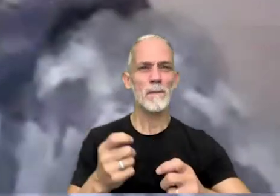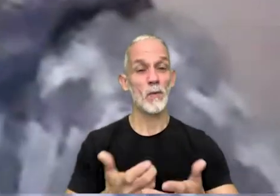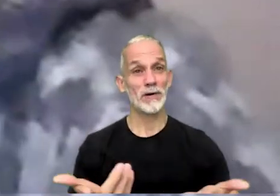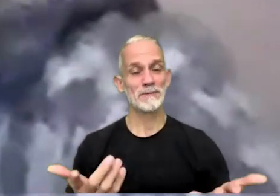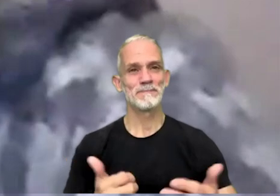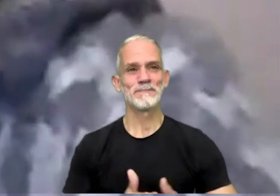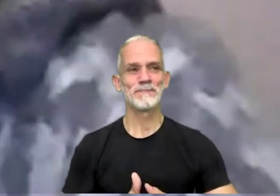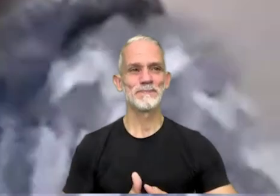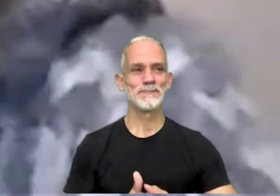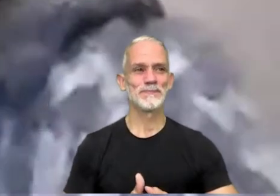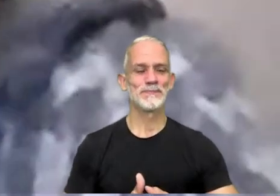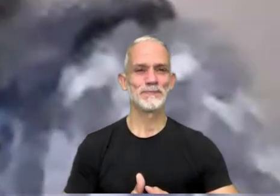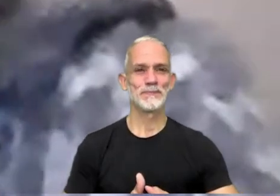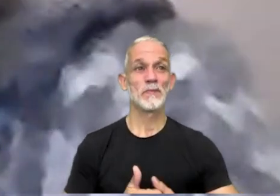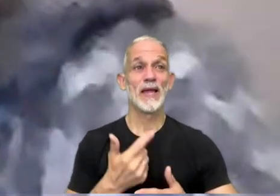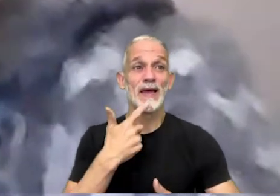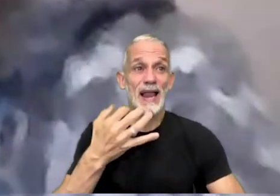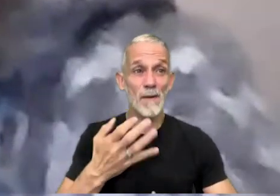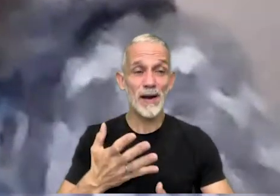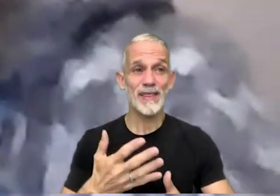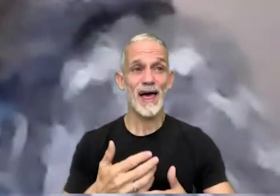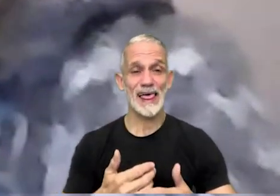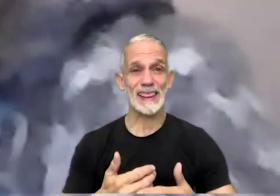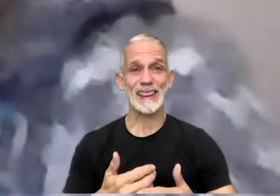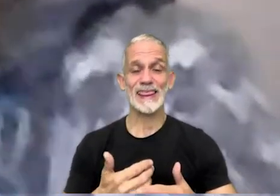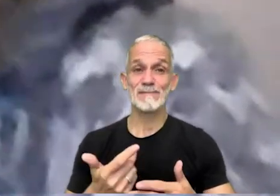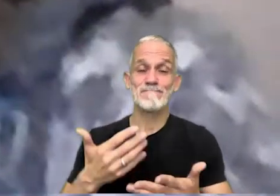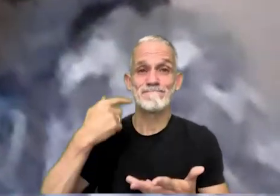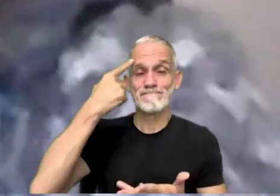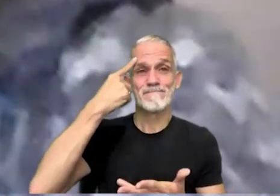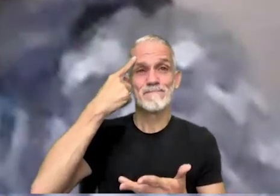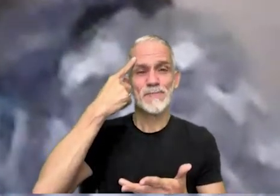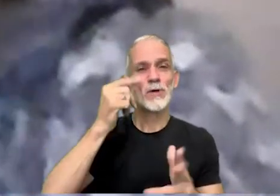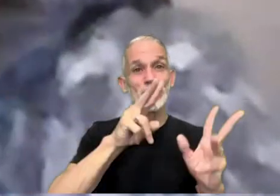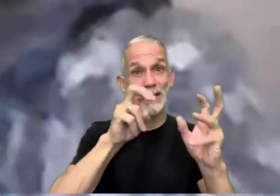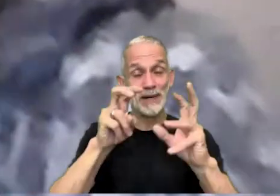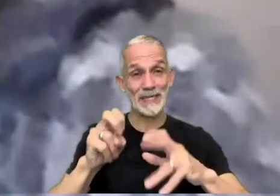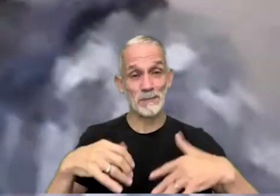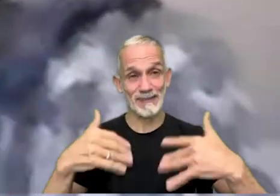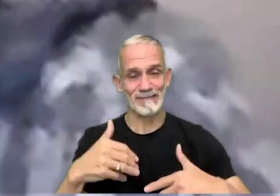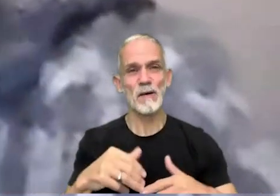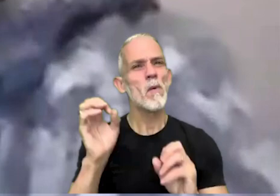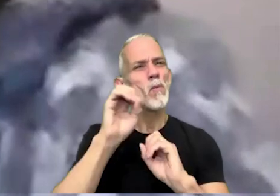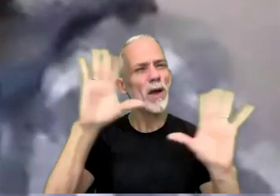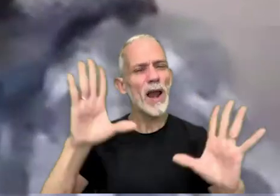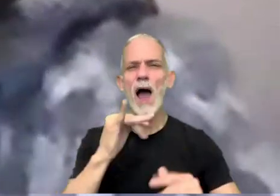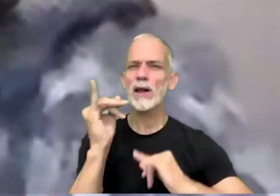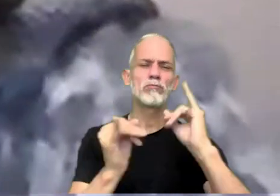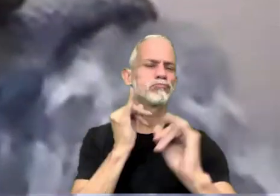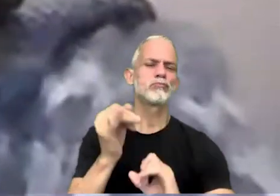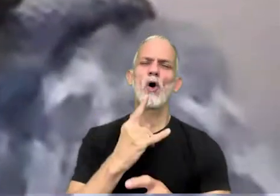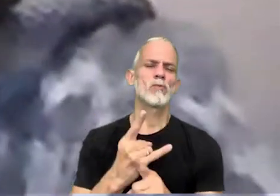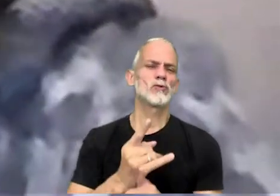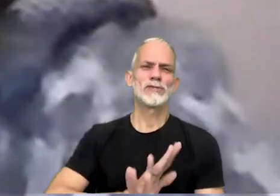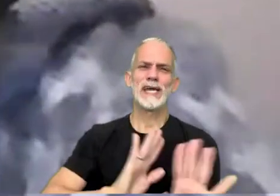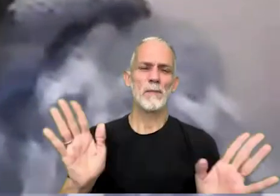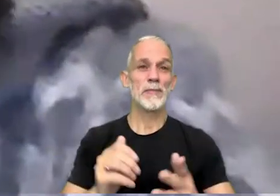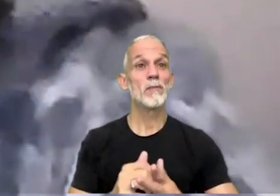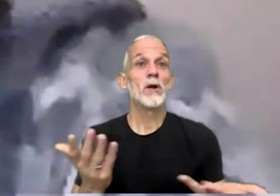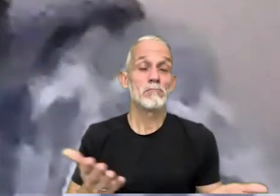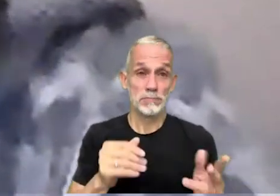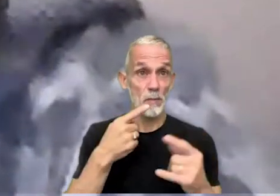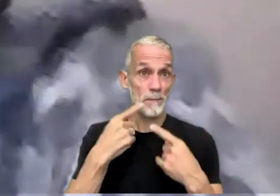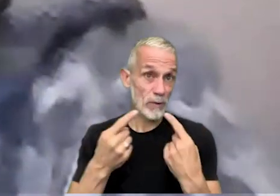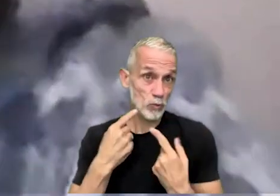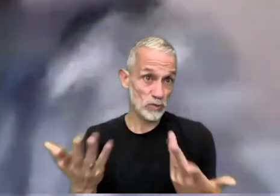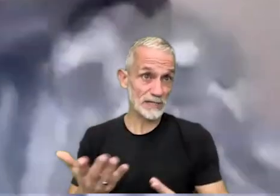Así que bueno, la verdad que hay que considerar un montón de temas. Muy clara tu exposición como siempre. Y bueno, vamos a